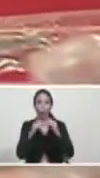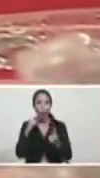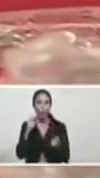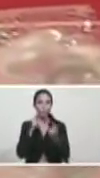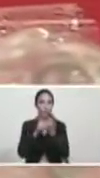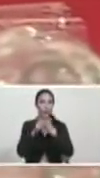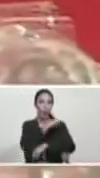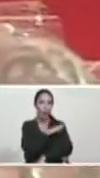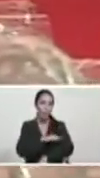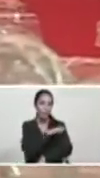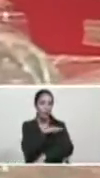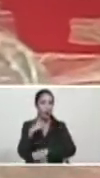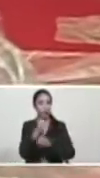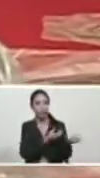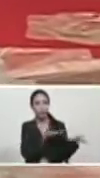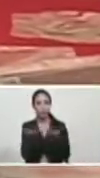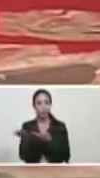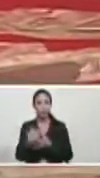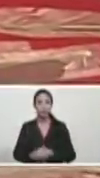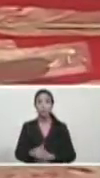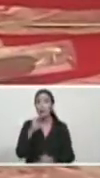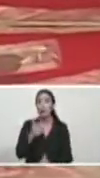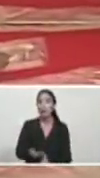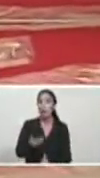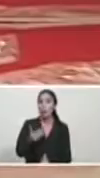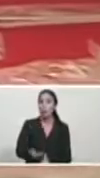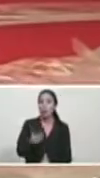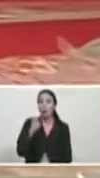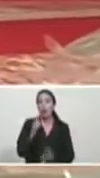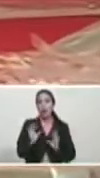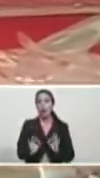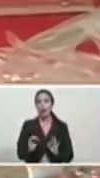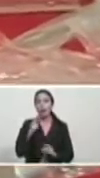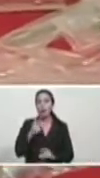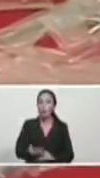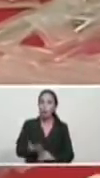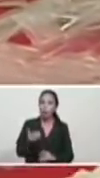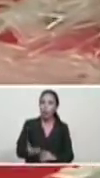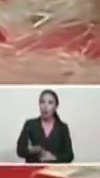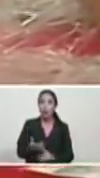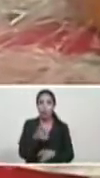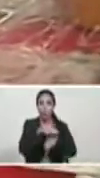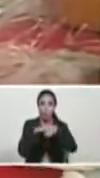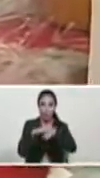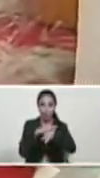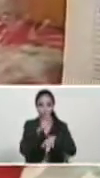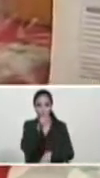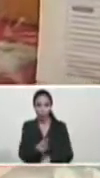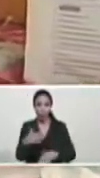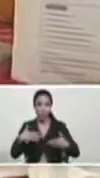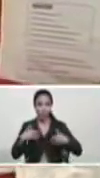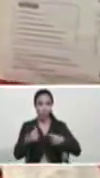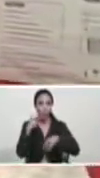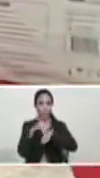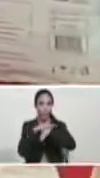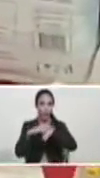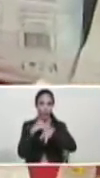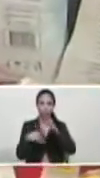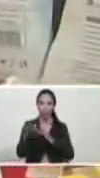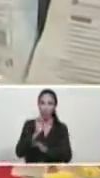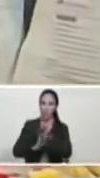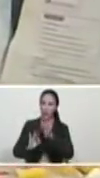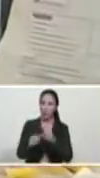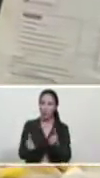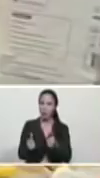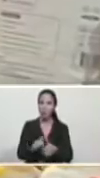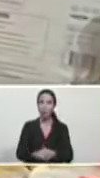a nivel nacional, presidente. Correcto, es muy importante para nuestro ministro, por favor. Sí, bueno, todo esto que usted está viendo